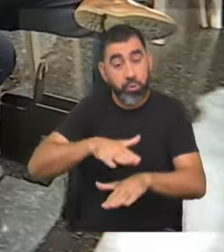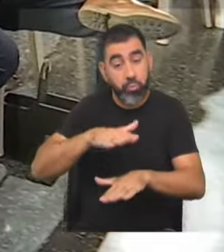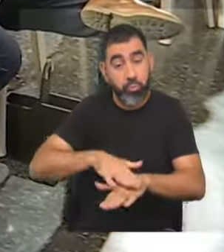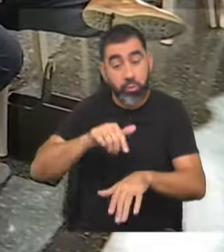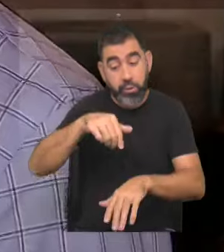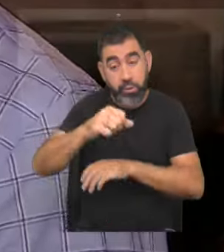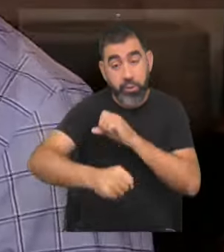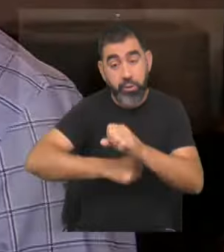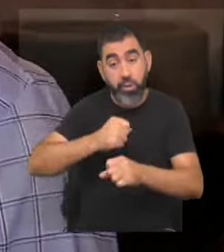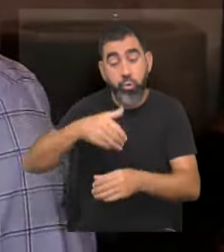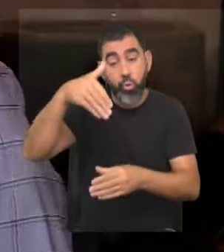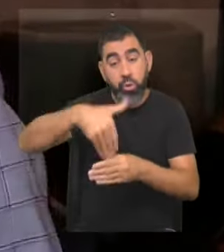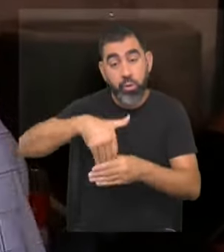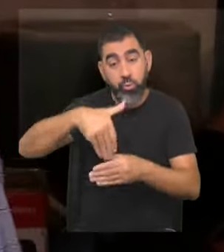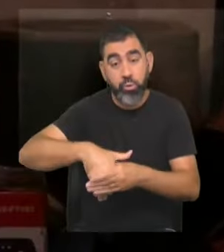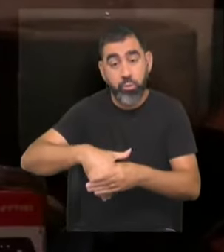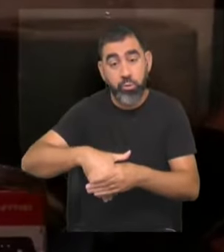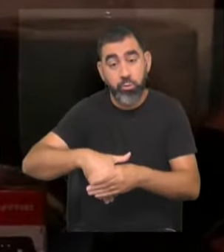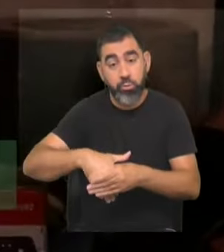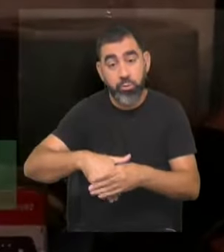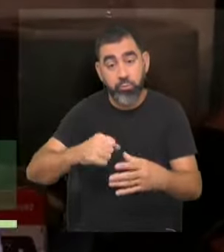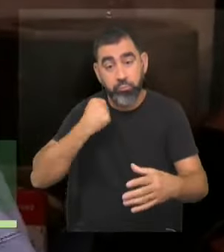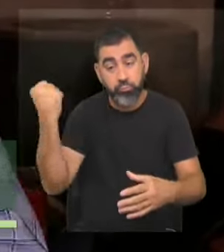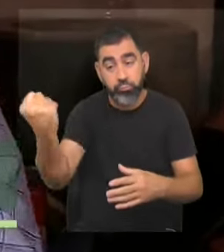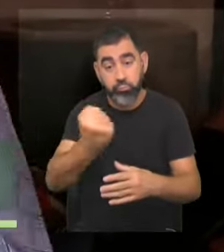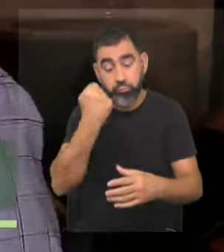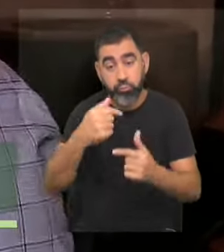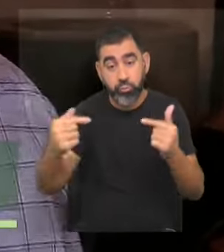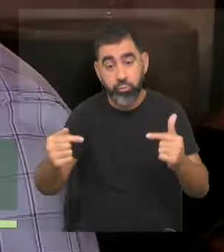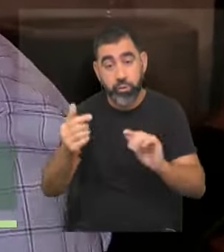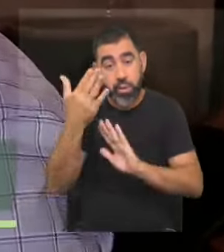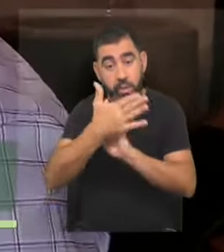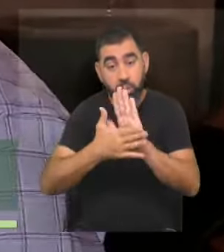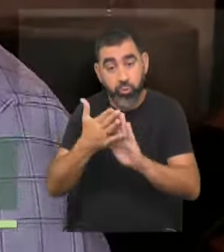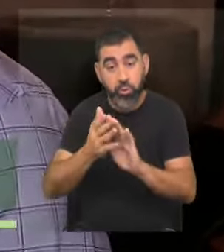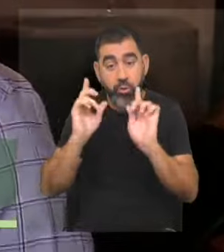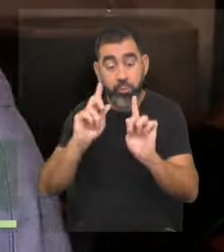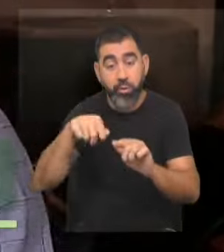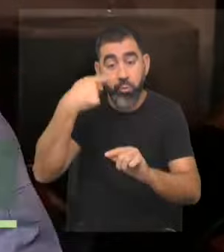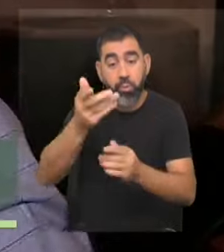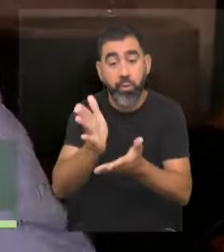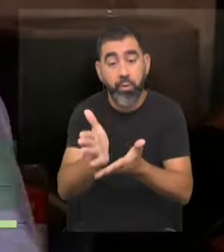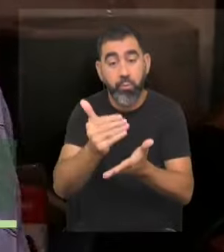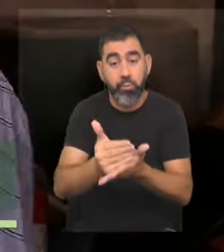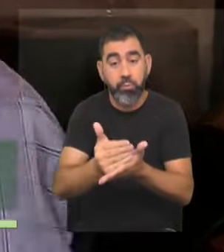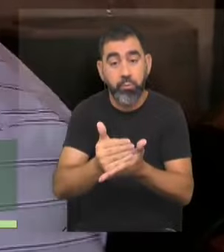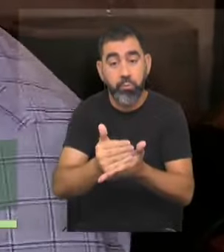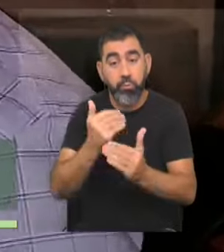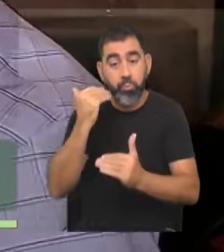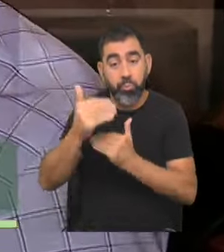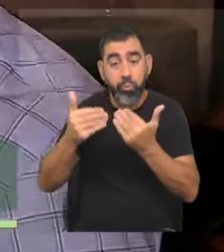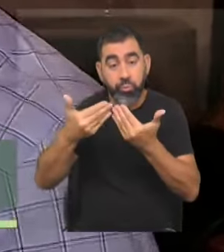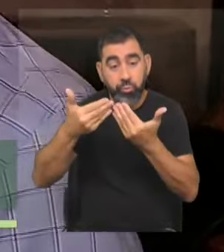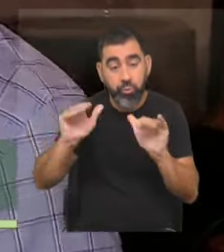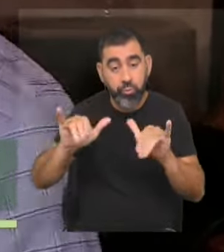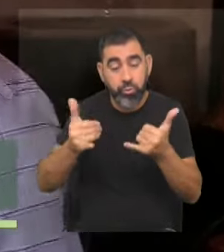año electoral donde muchos nos jugamos ahora a nivel nacional y obviamente después a nivel departamental y este proceso ya empezó